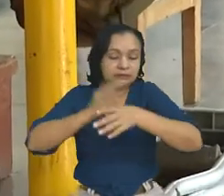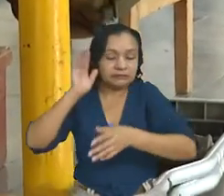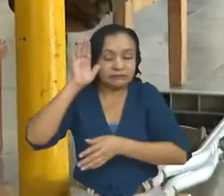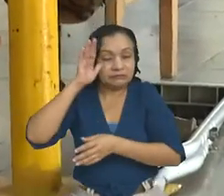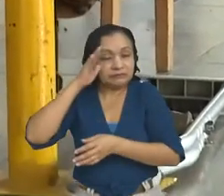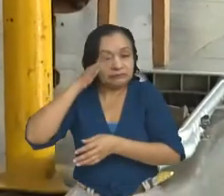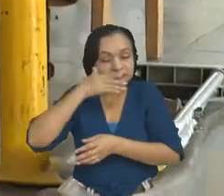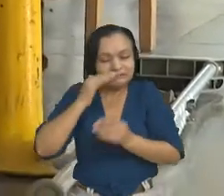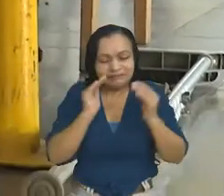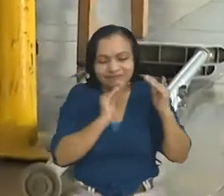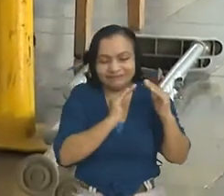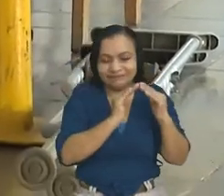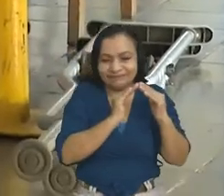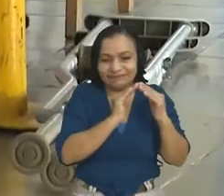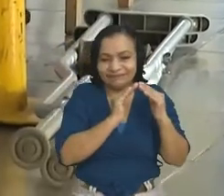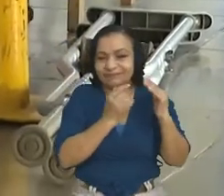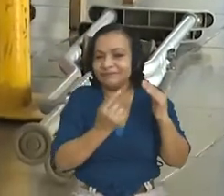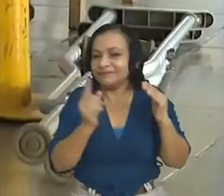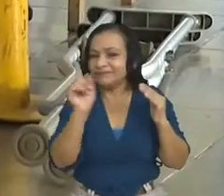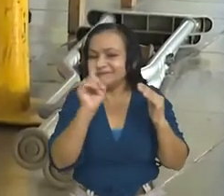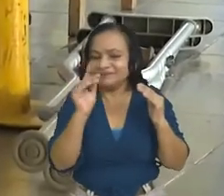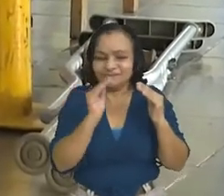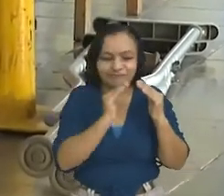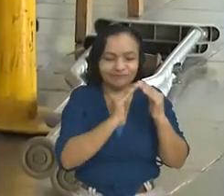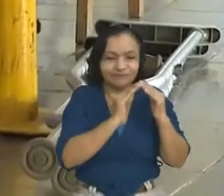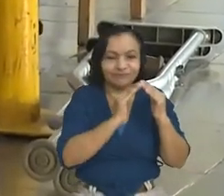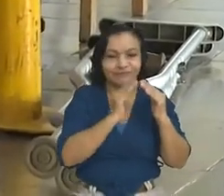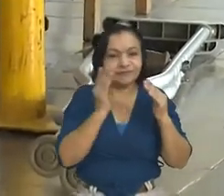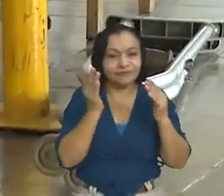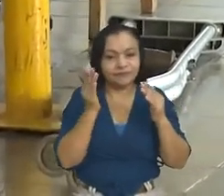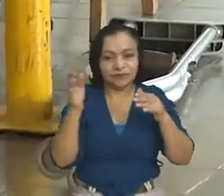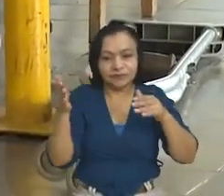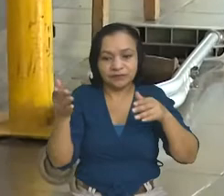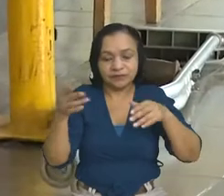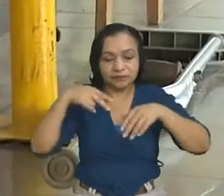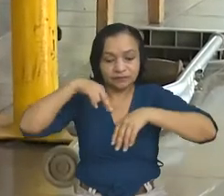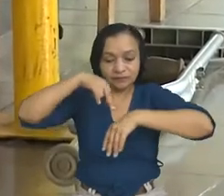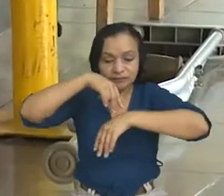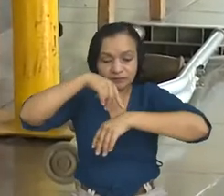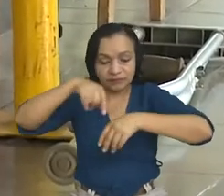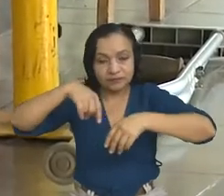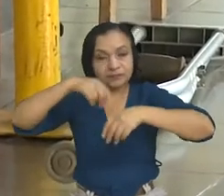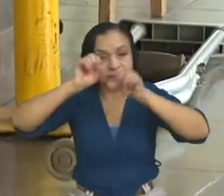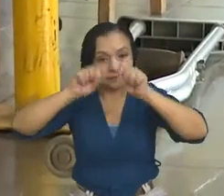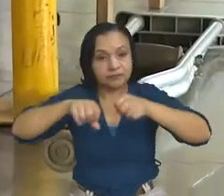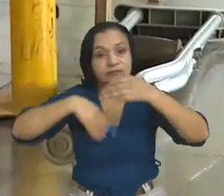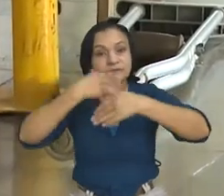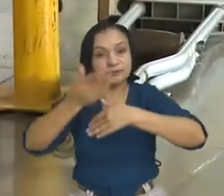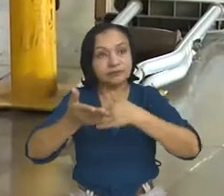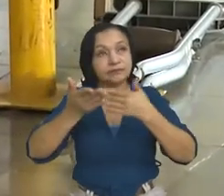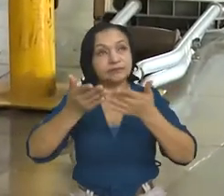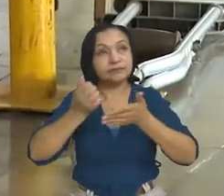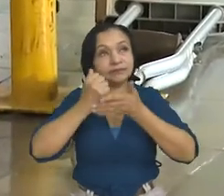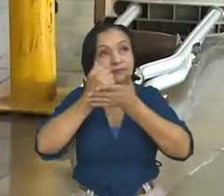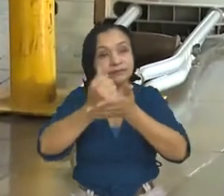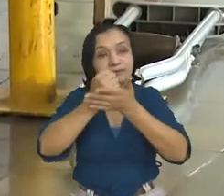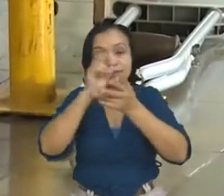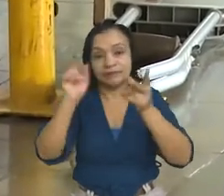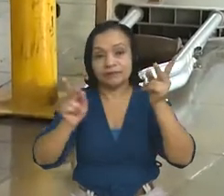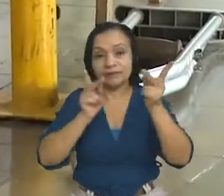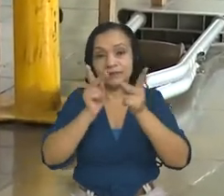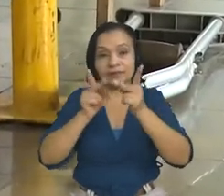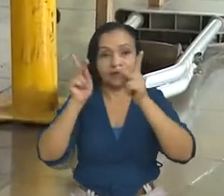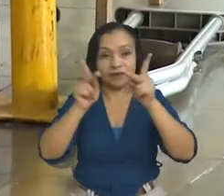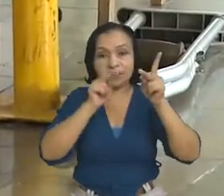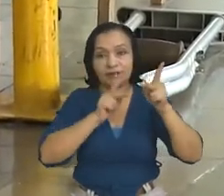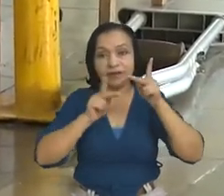en casa, y esto es un proceso integral, no solamente poner un miembro, es dar un abordaje totalmente integral a la persona